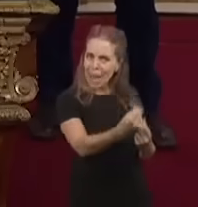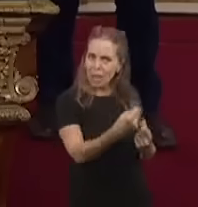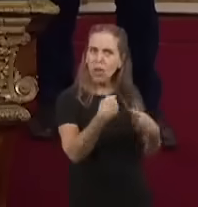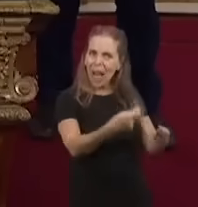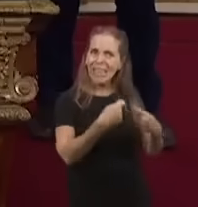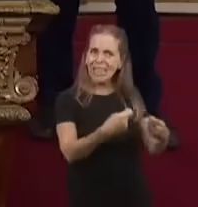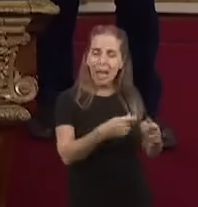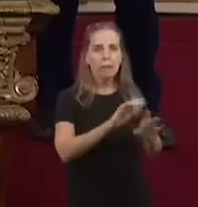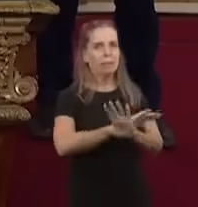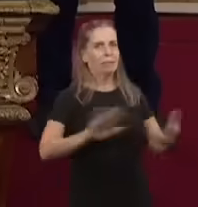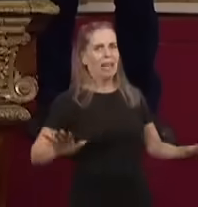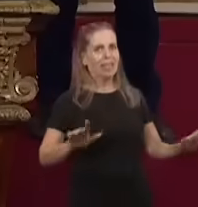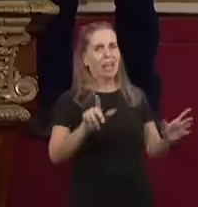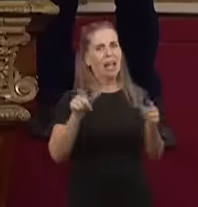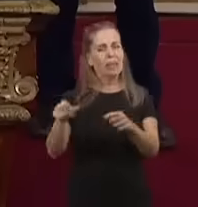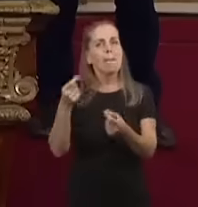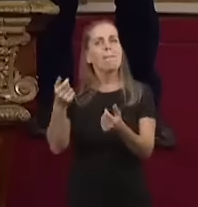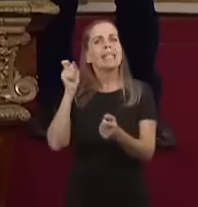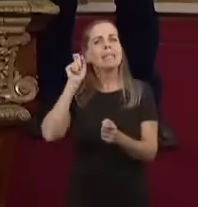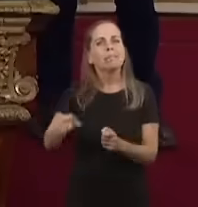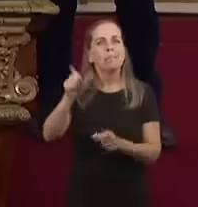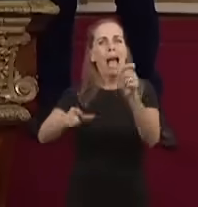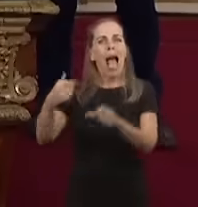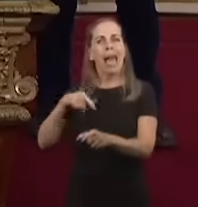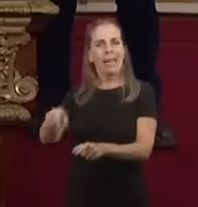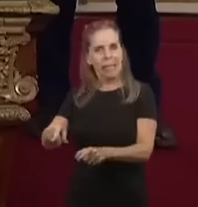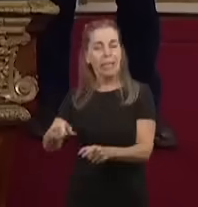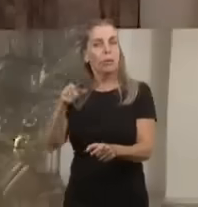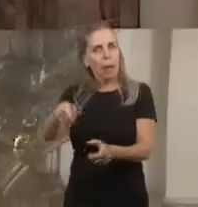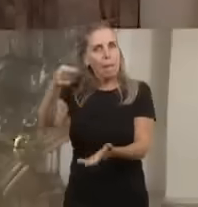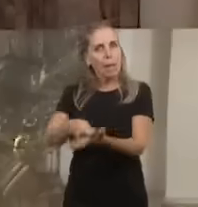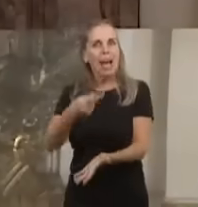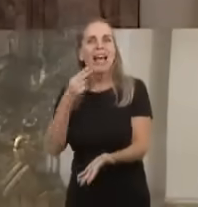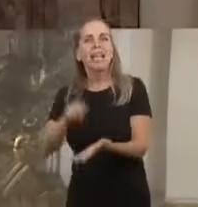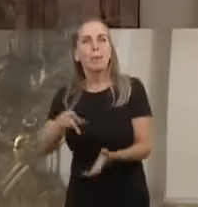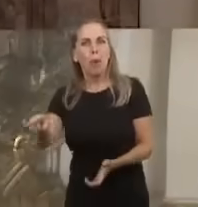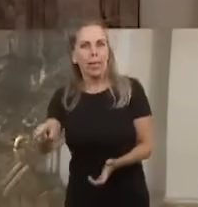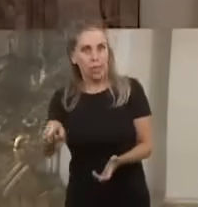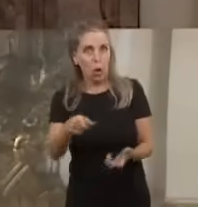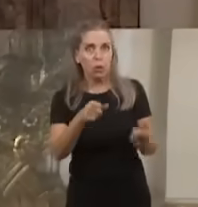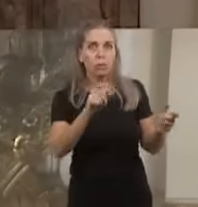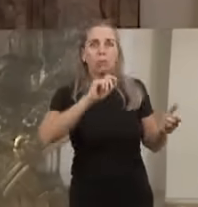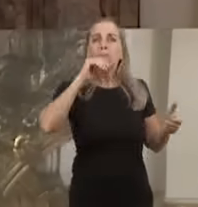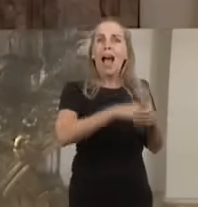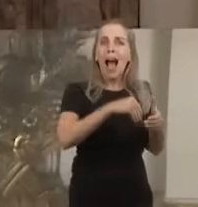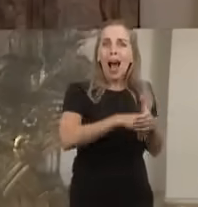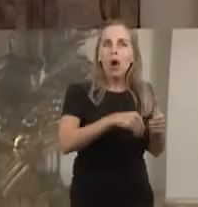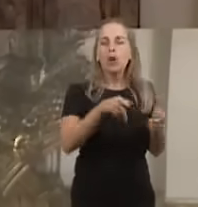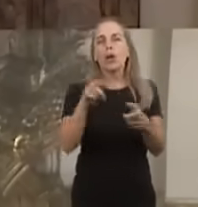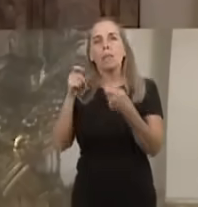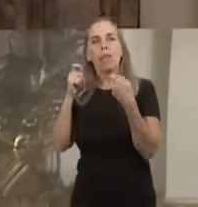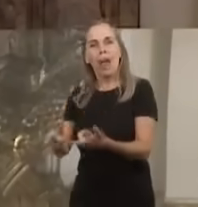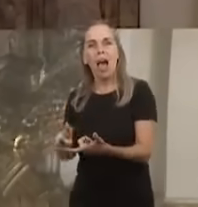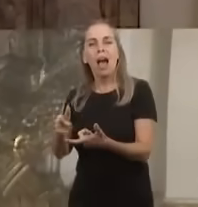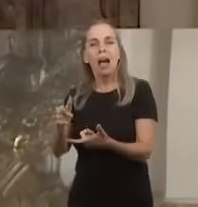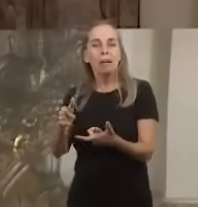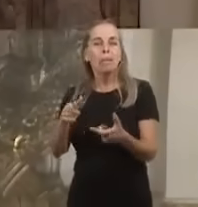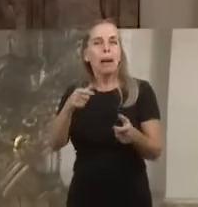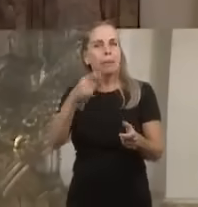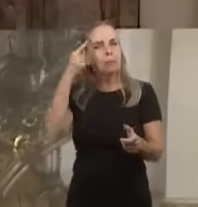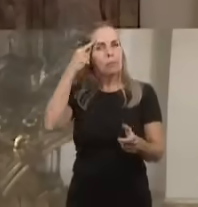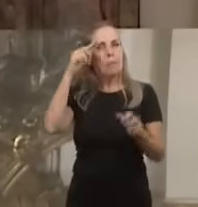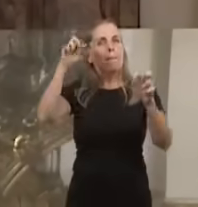será devuelto a los argentinos a través de reducciones de impuestos vamos a promover una dinámica de ahorro y reducción de impuestos hasta que